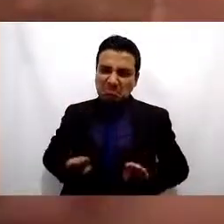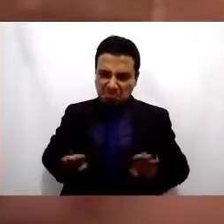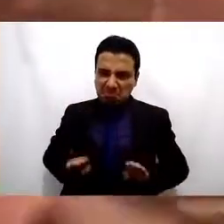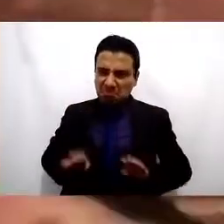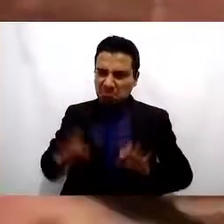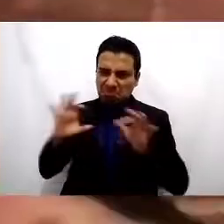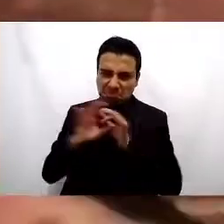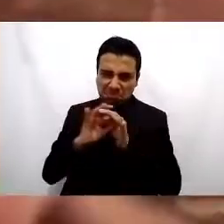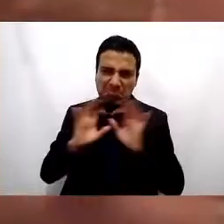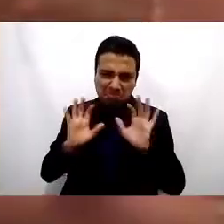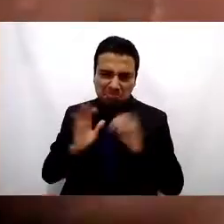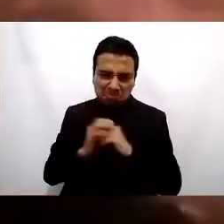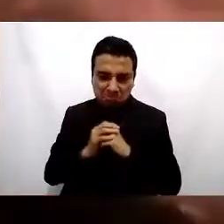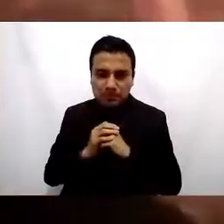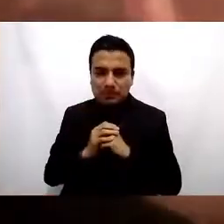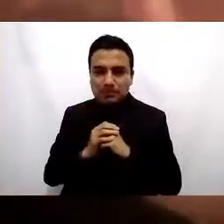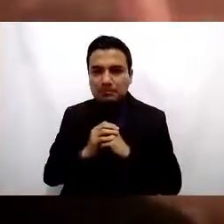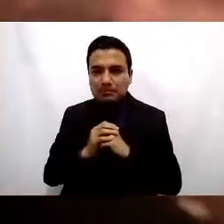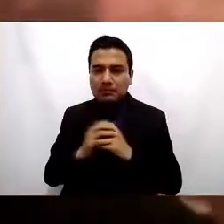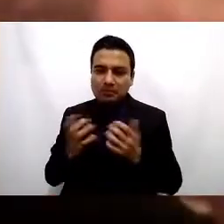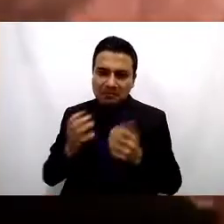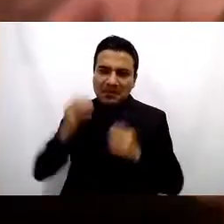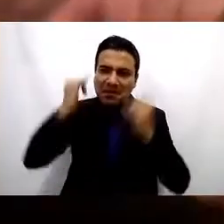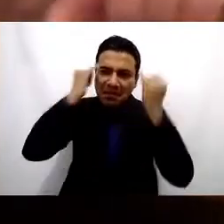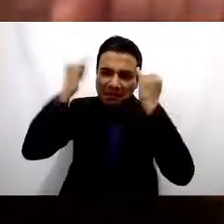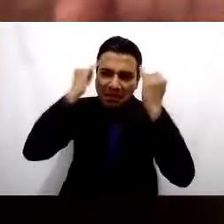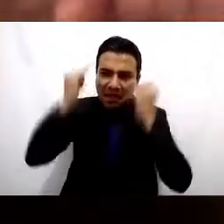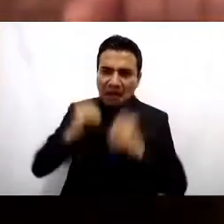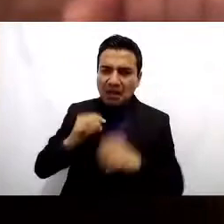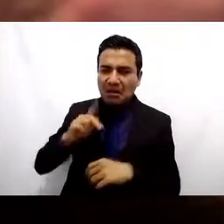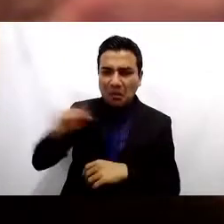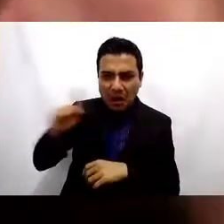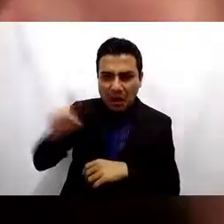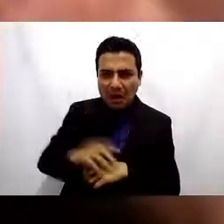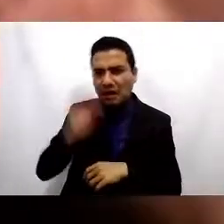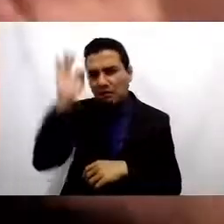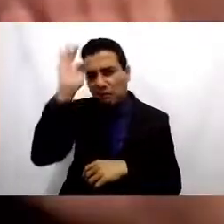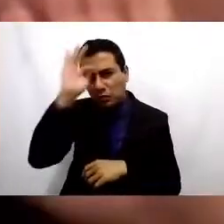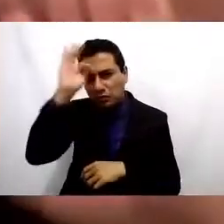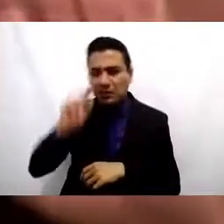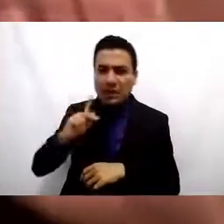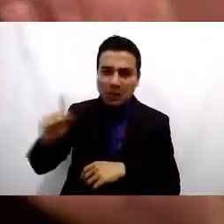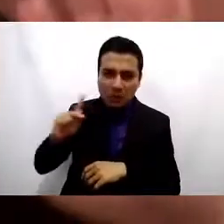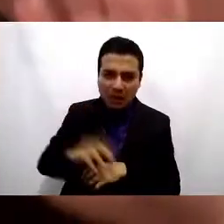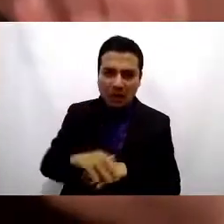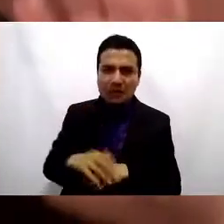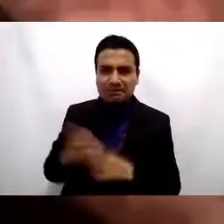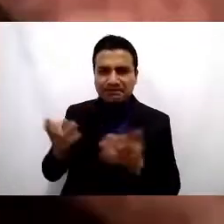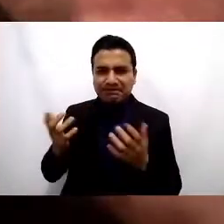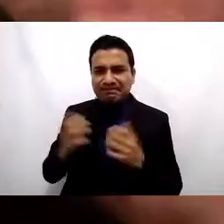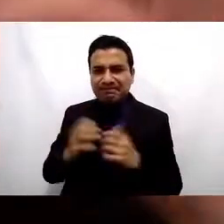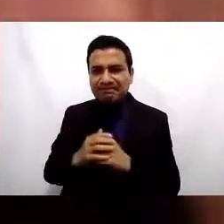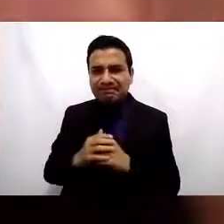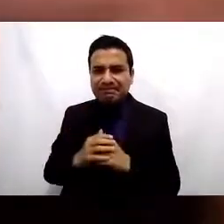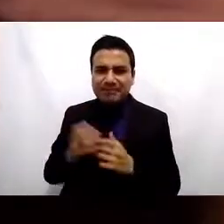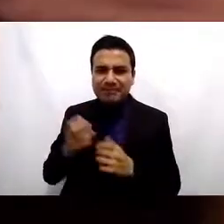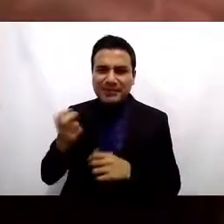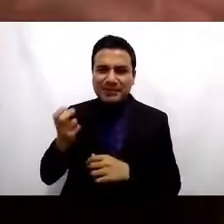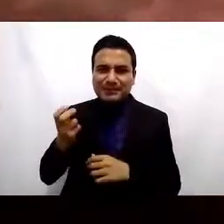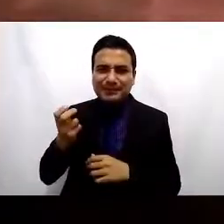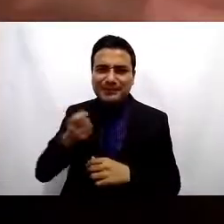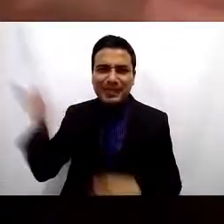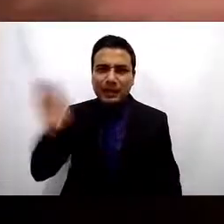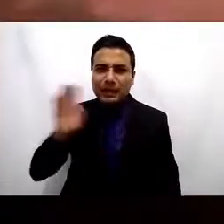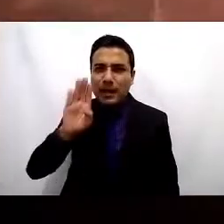afinidad. Siempre decíamos afinidad en lo ideológico, afinidad en lo filosófico, y habíamos armado lo que aquí llamamos una barra,